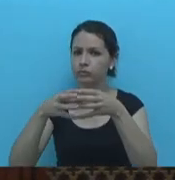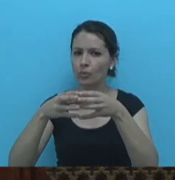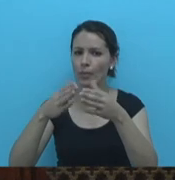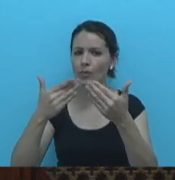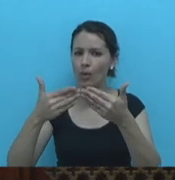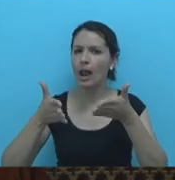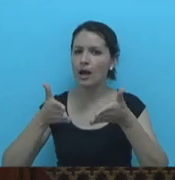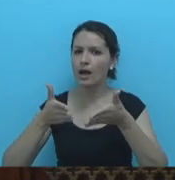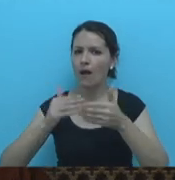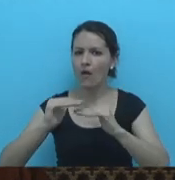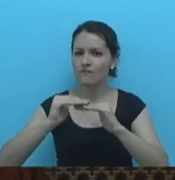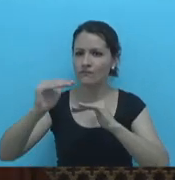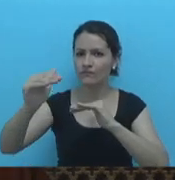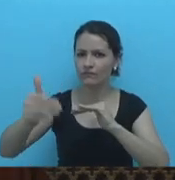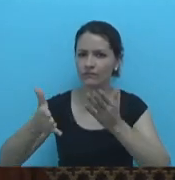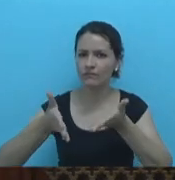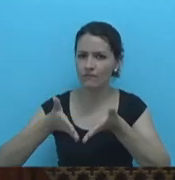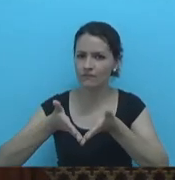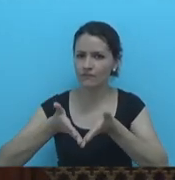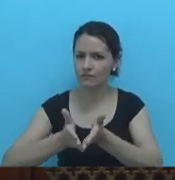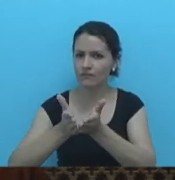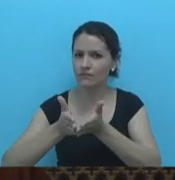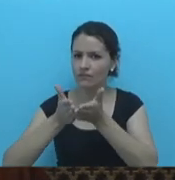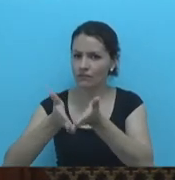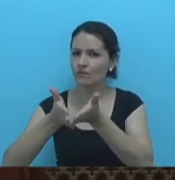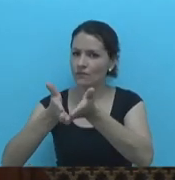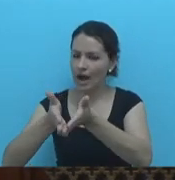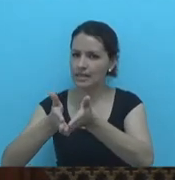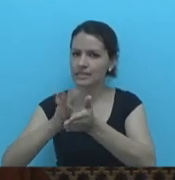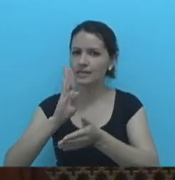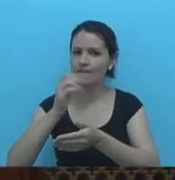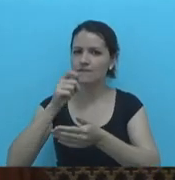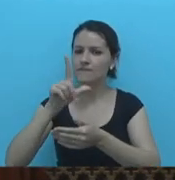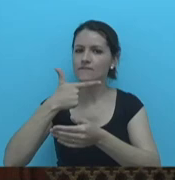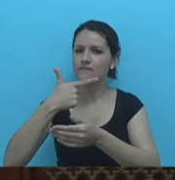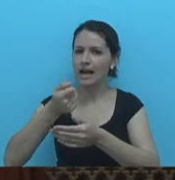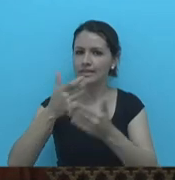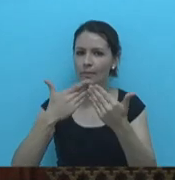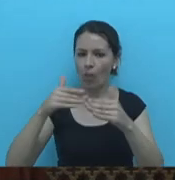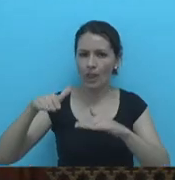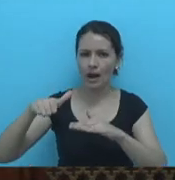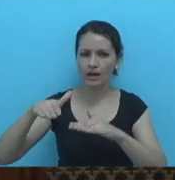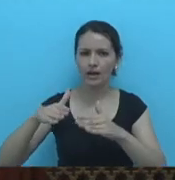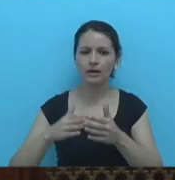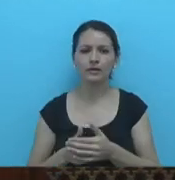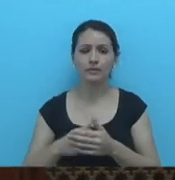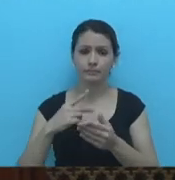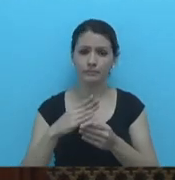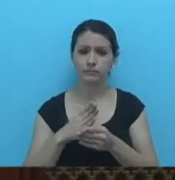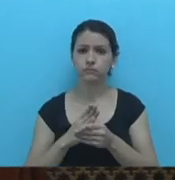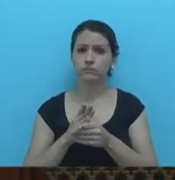de gran porte para facilitar el paso vehicular del Paraná Mini, único obstáculo que presentaba en